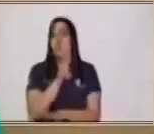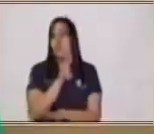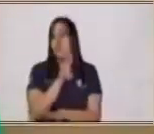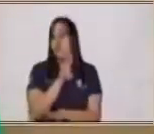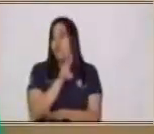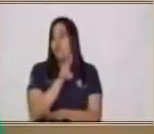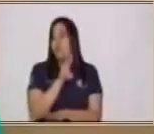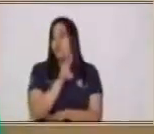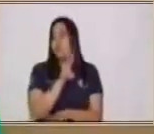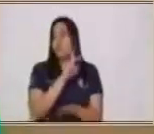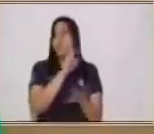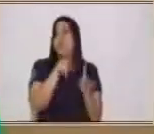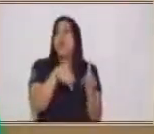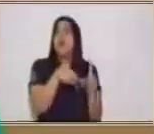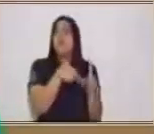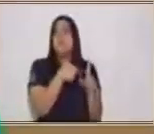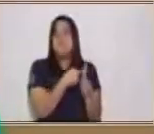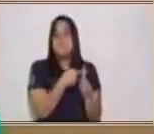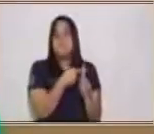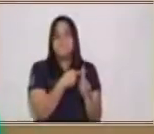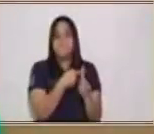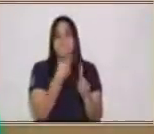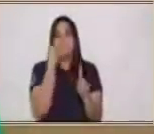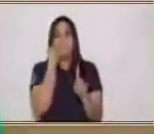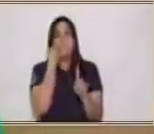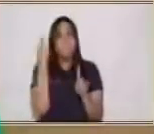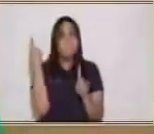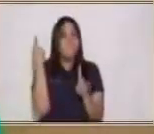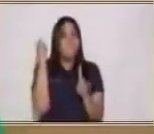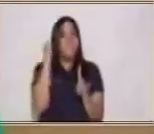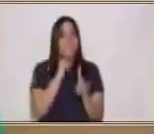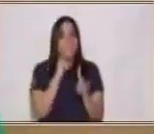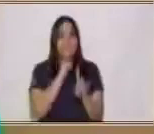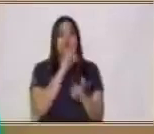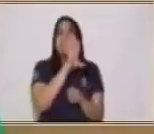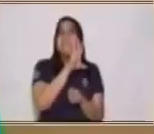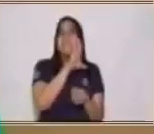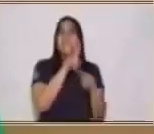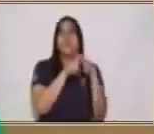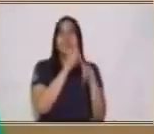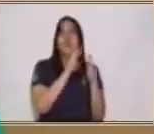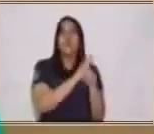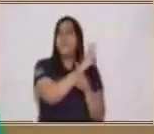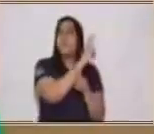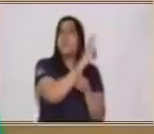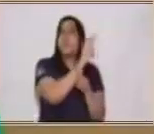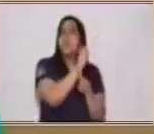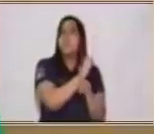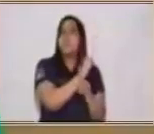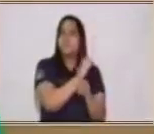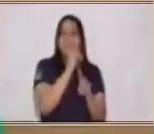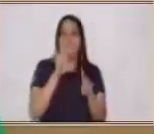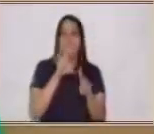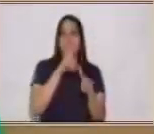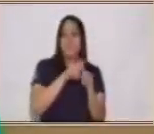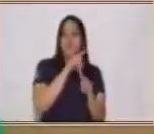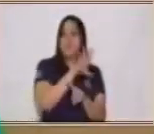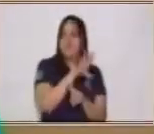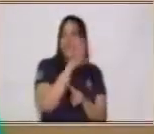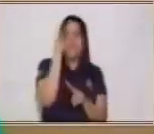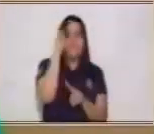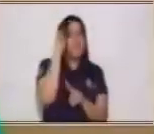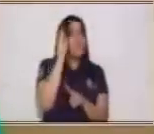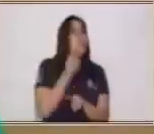10v, y desarrollamos la potencia. 5 cuadrado, muy bien,